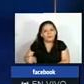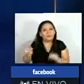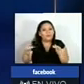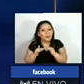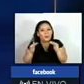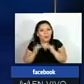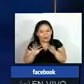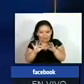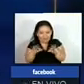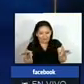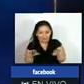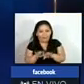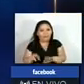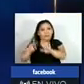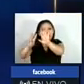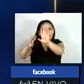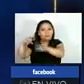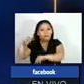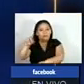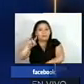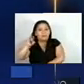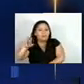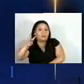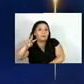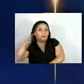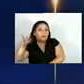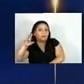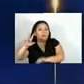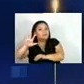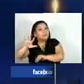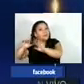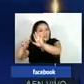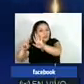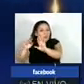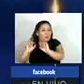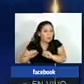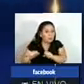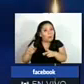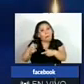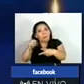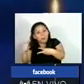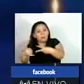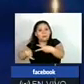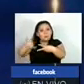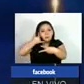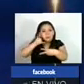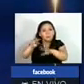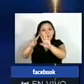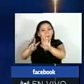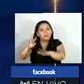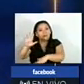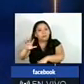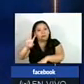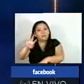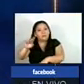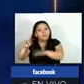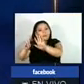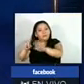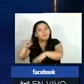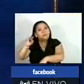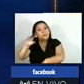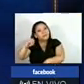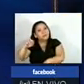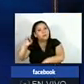También los tienen en pantalla el 7013-2256. Es una opción y el siguiente contacto es el 7546